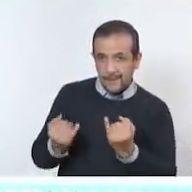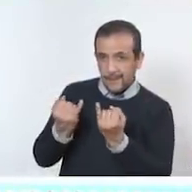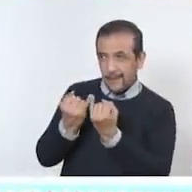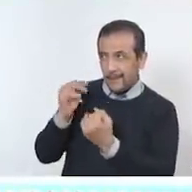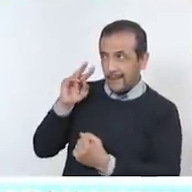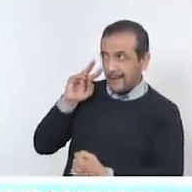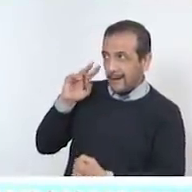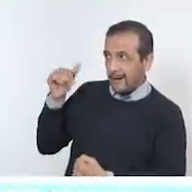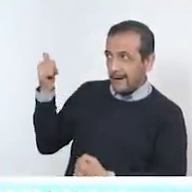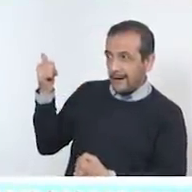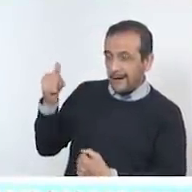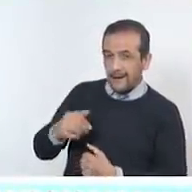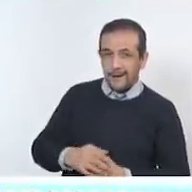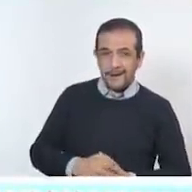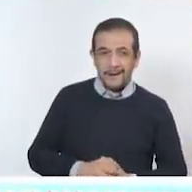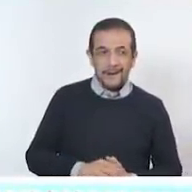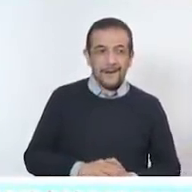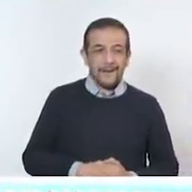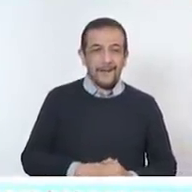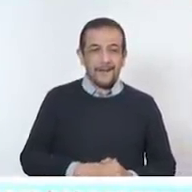Derecha, izquierda.